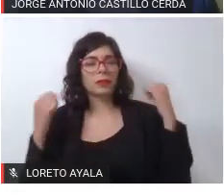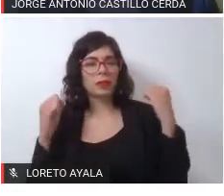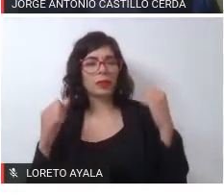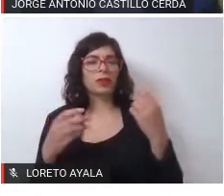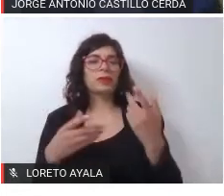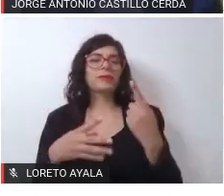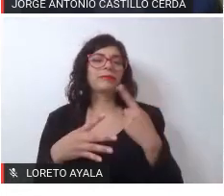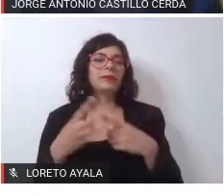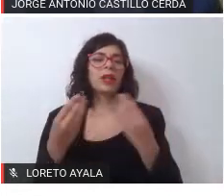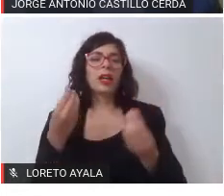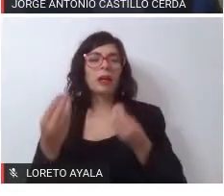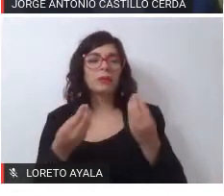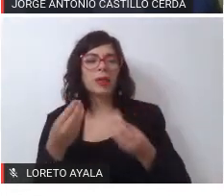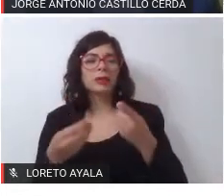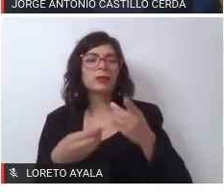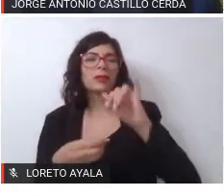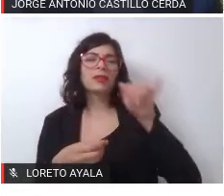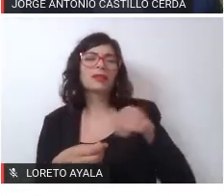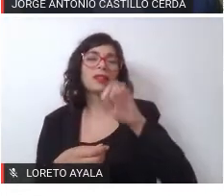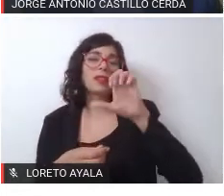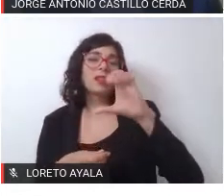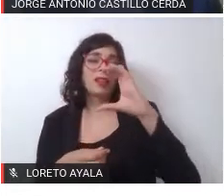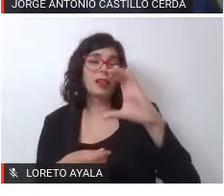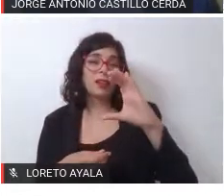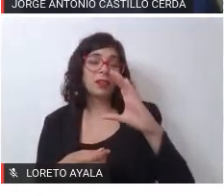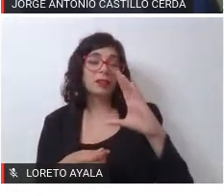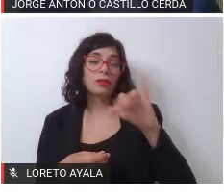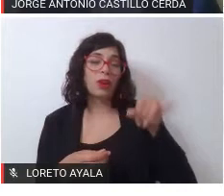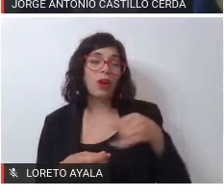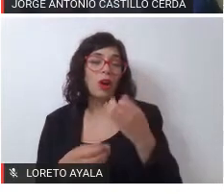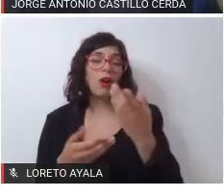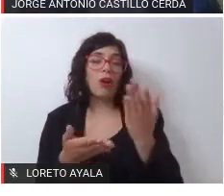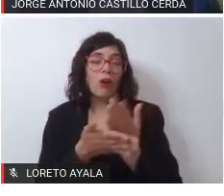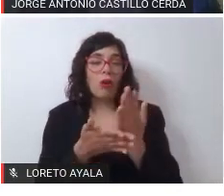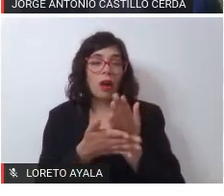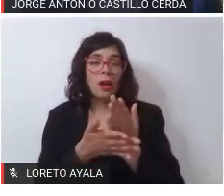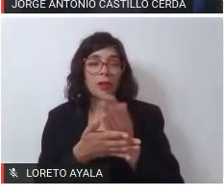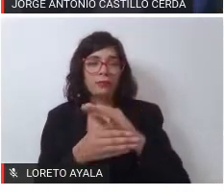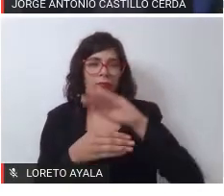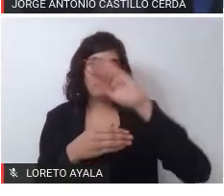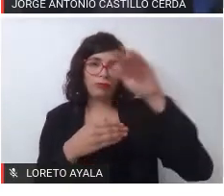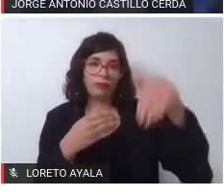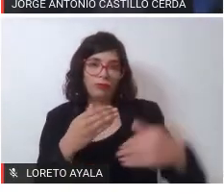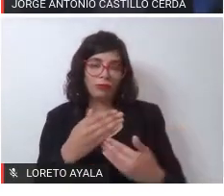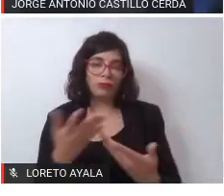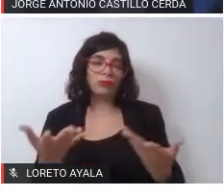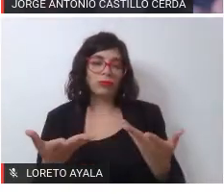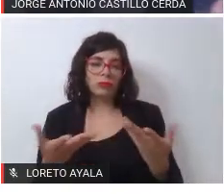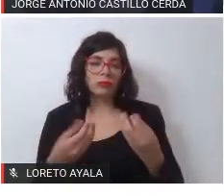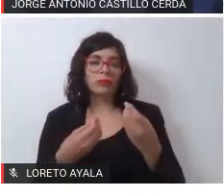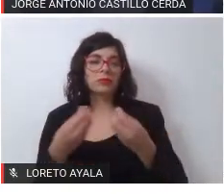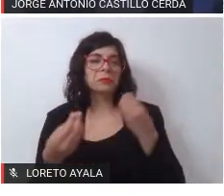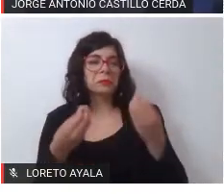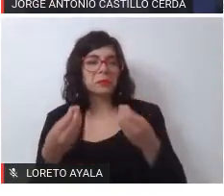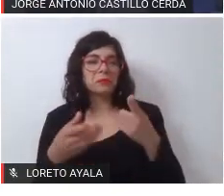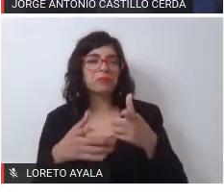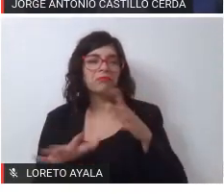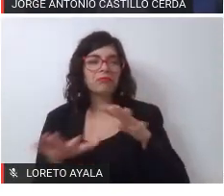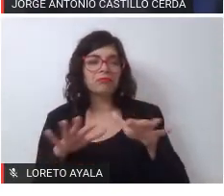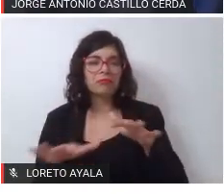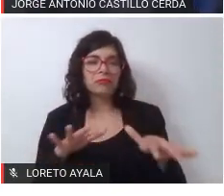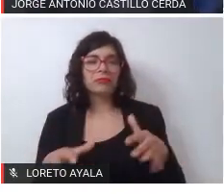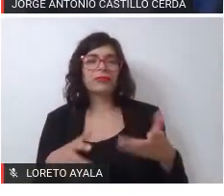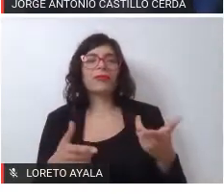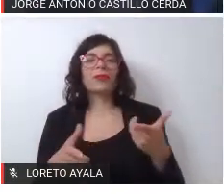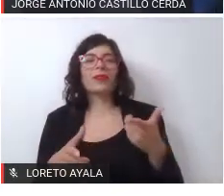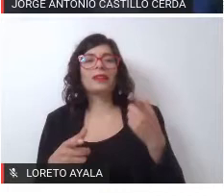jornada escolar completa, las pausas activas, los recreos entretenidos, el transporte activo, la actividad física